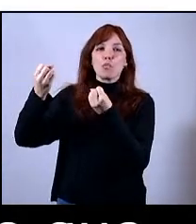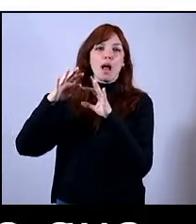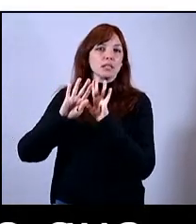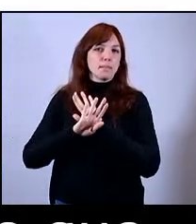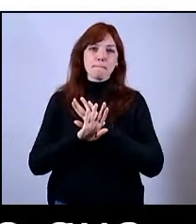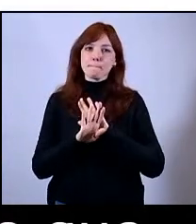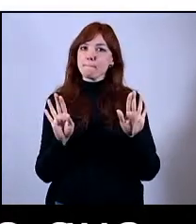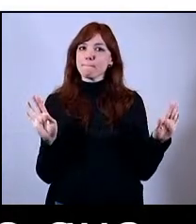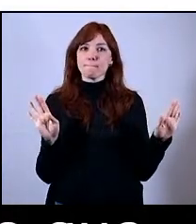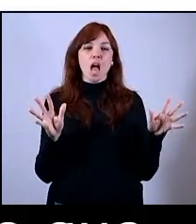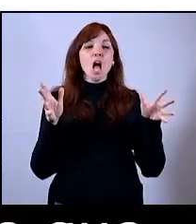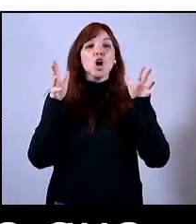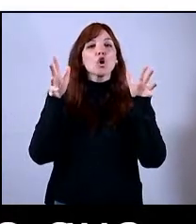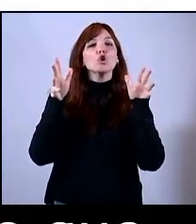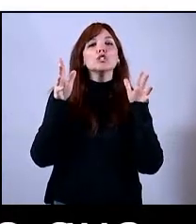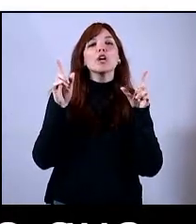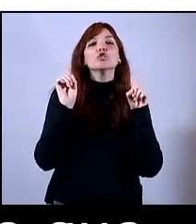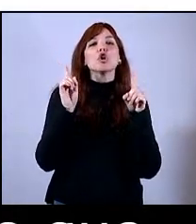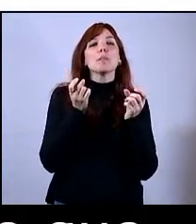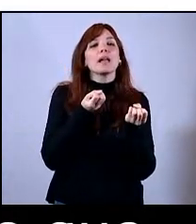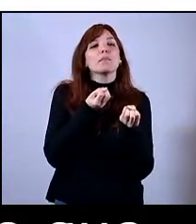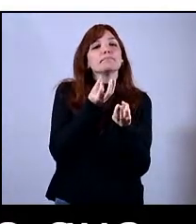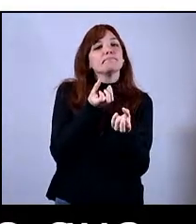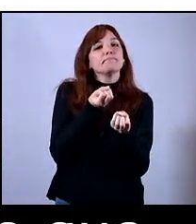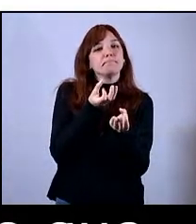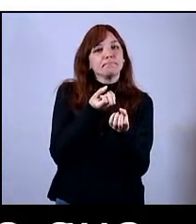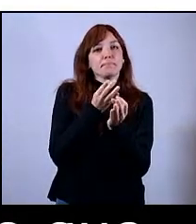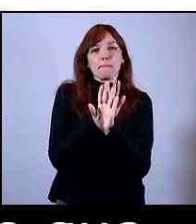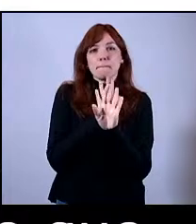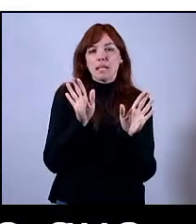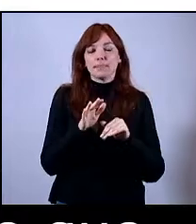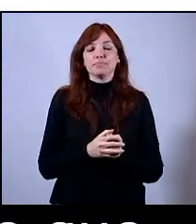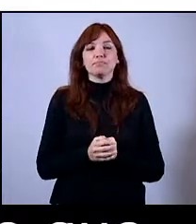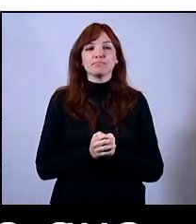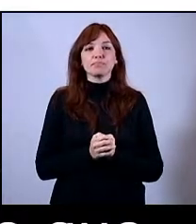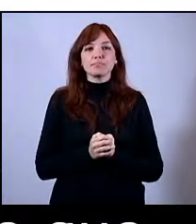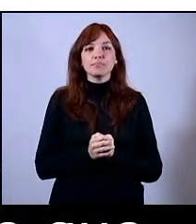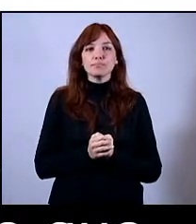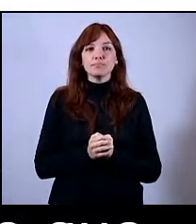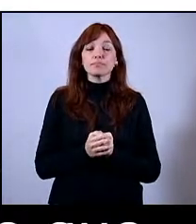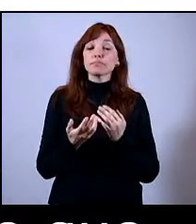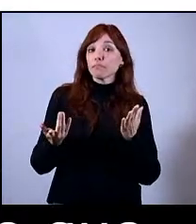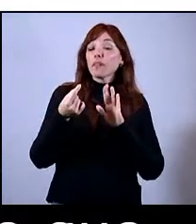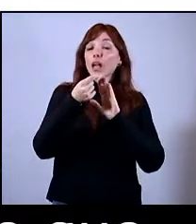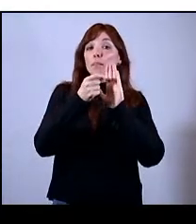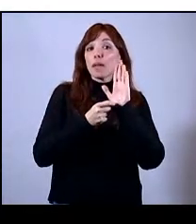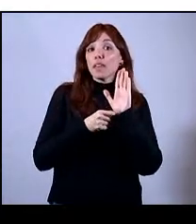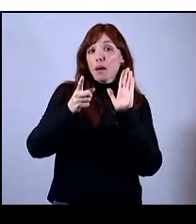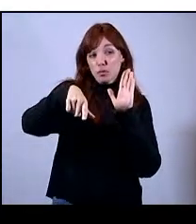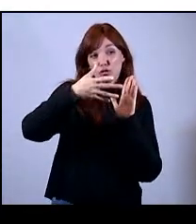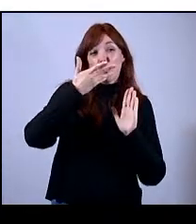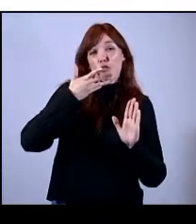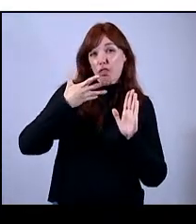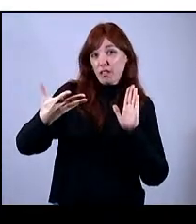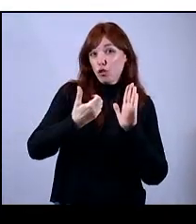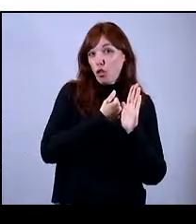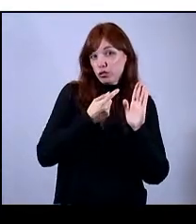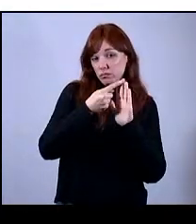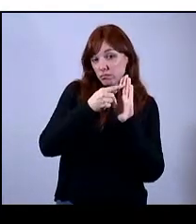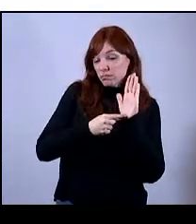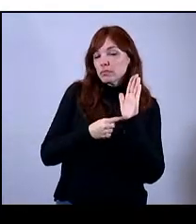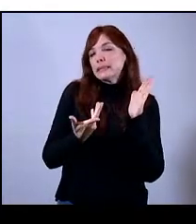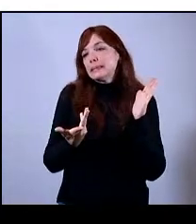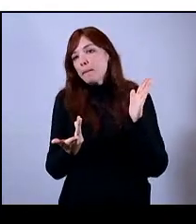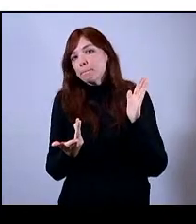un consejo informativo. De las medidas que han planteado y que todos ustedes conocen, pues entendemos